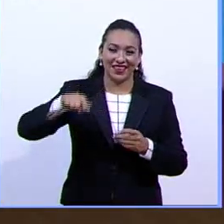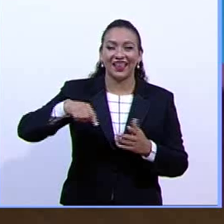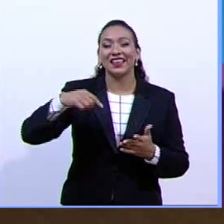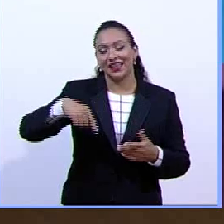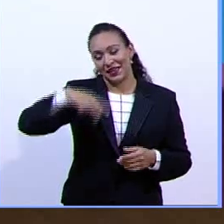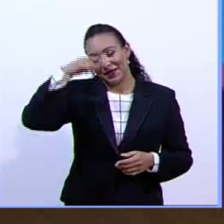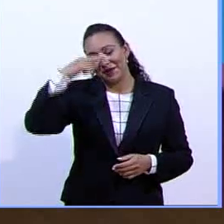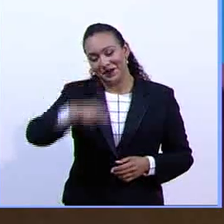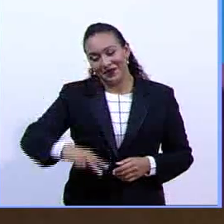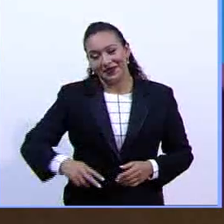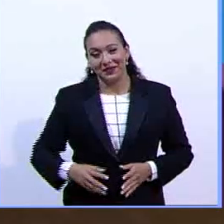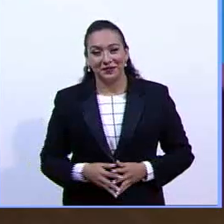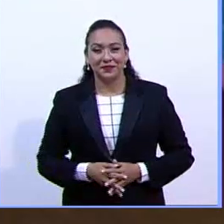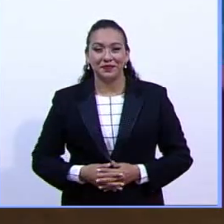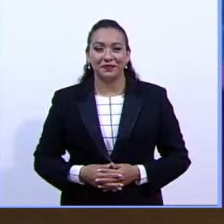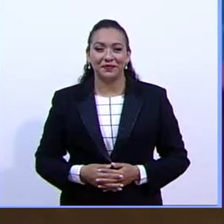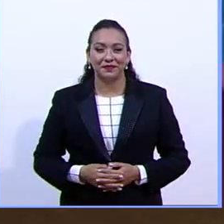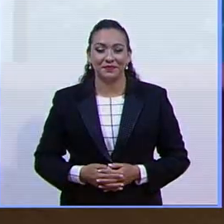Minería.